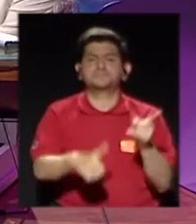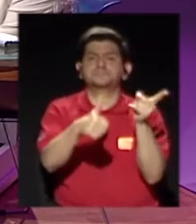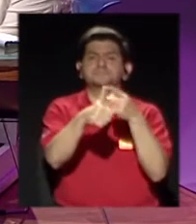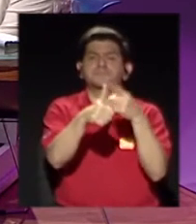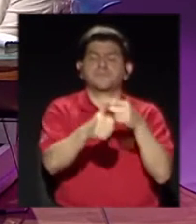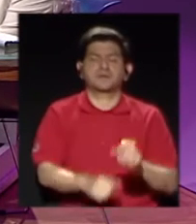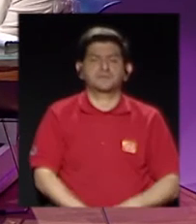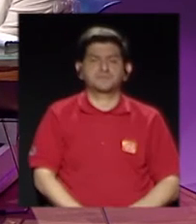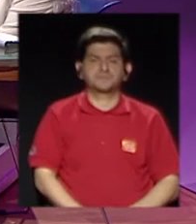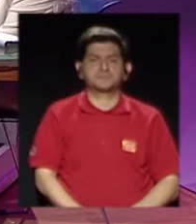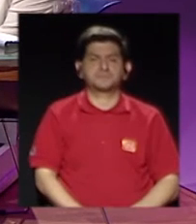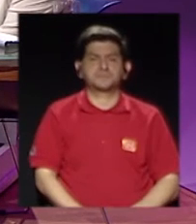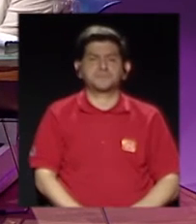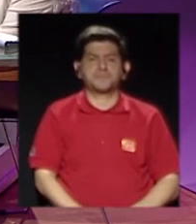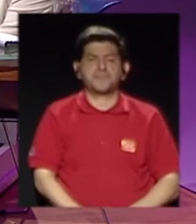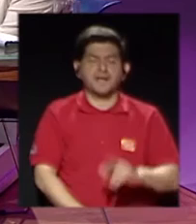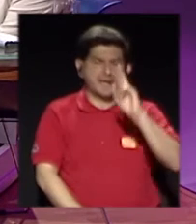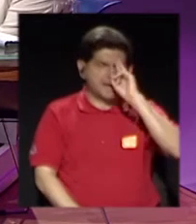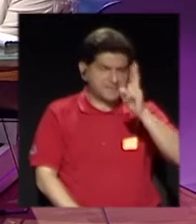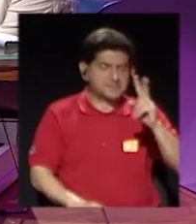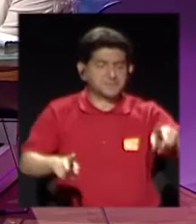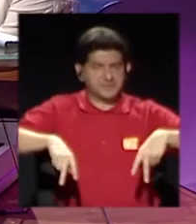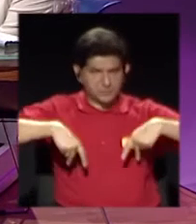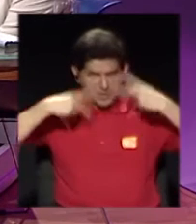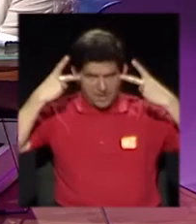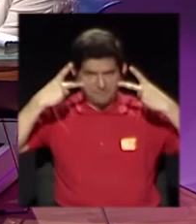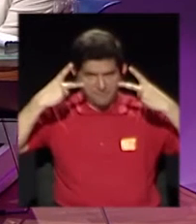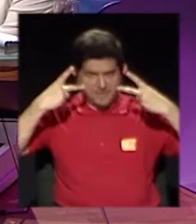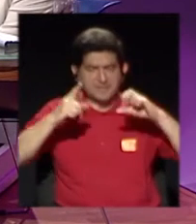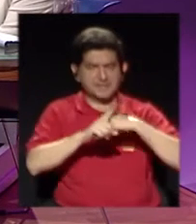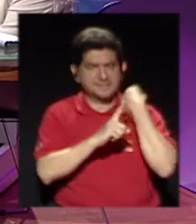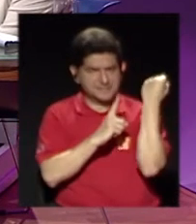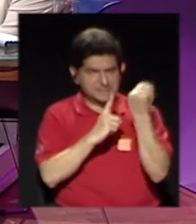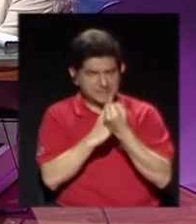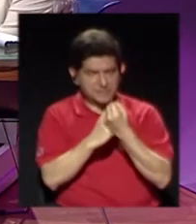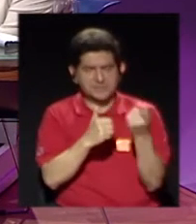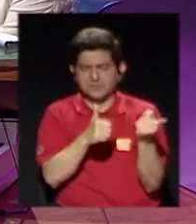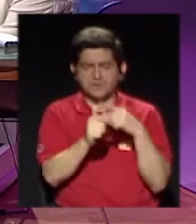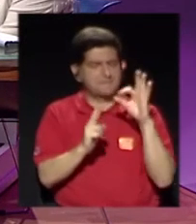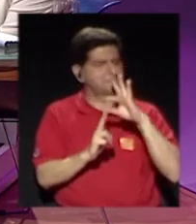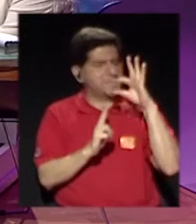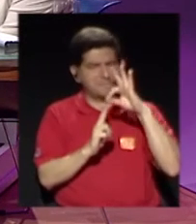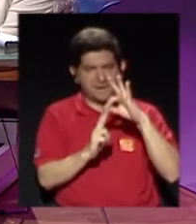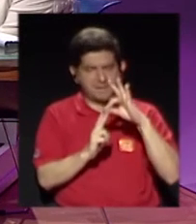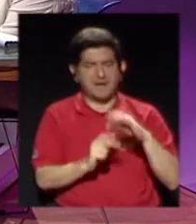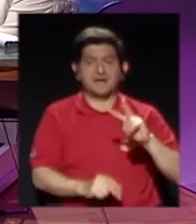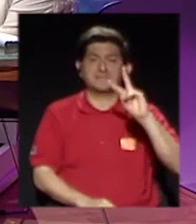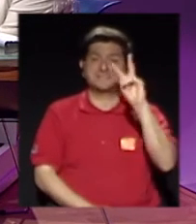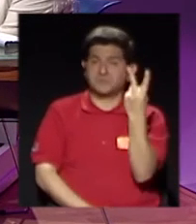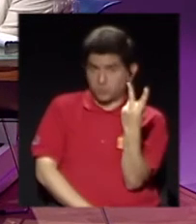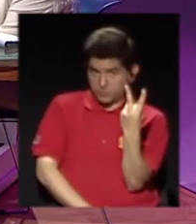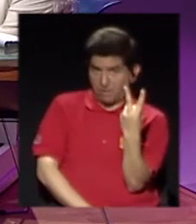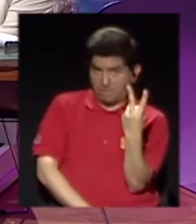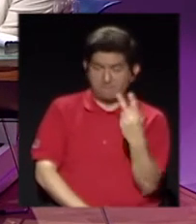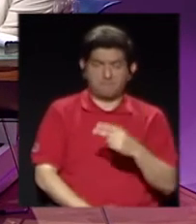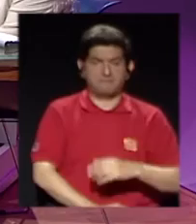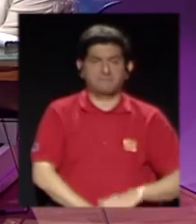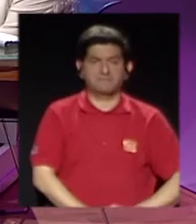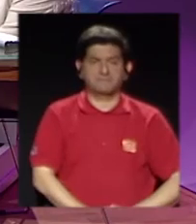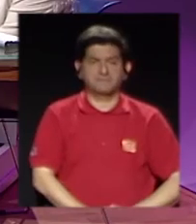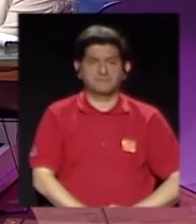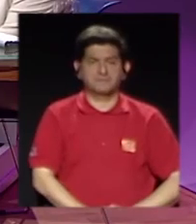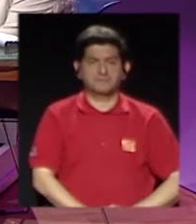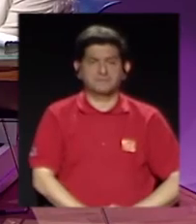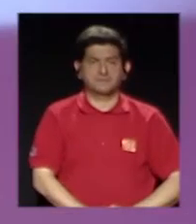lugar el tema del respeto a la vida ese es una primera opción y la segunda tiene que ver con que es